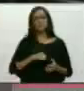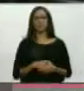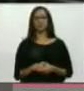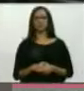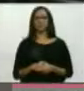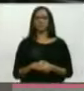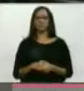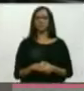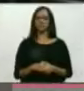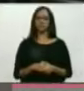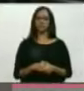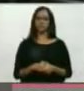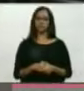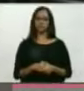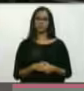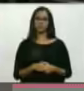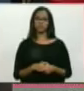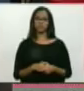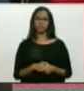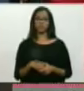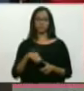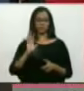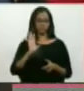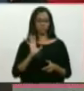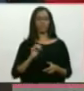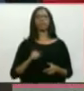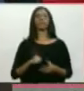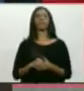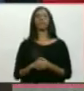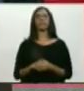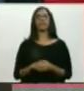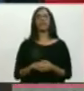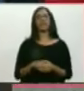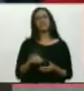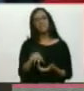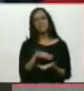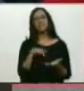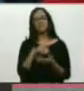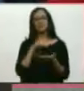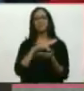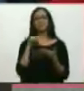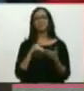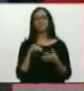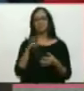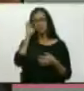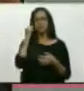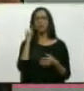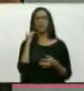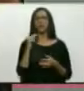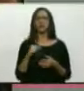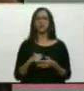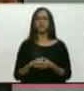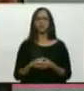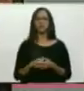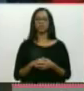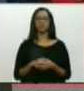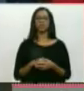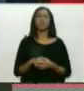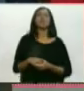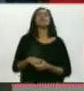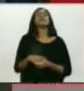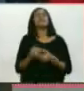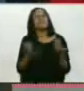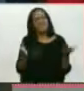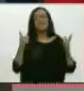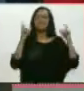creo que en Miami la tiene complicada. Sí, ¿oíste? Sí, estoy de acuerdo con en la negra. En Miami la estoy tiene complicada. No sé si la tenga complicada, pero va a salir la foto. Sí, va a salir la foto. Va a